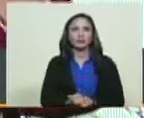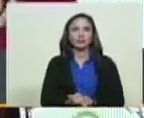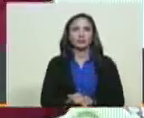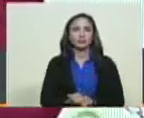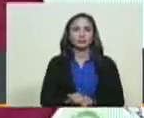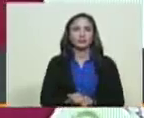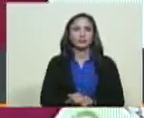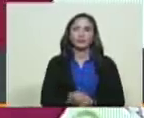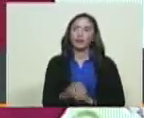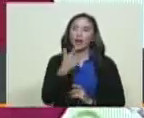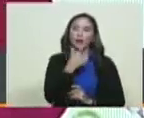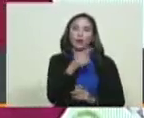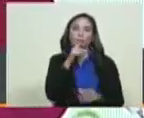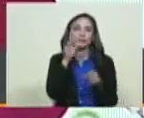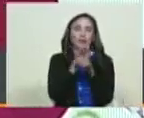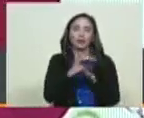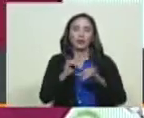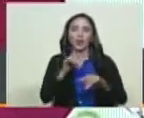no lo voy a decir pues